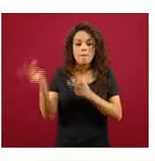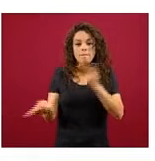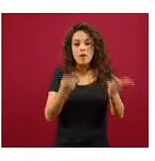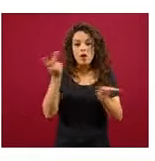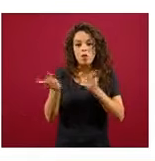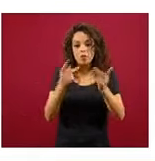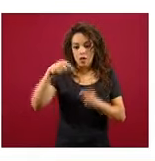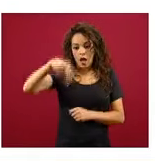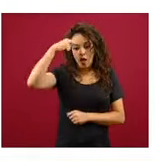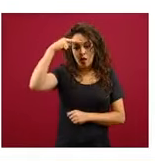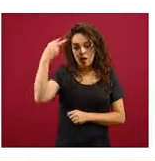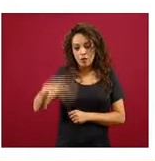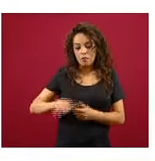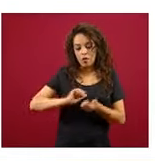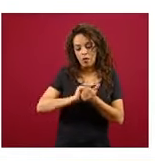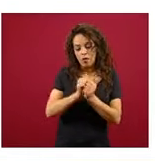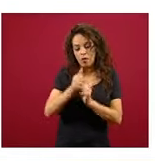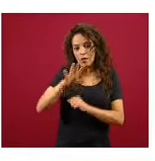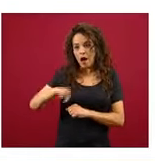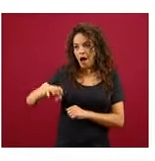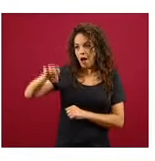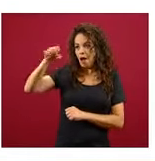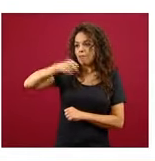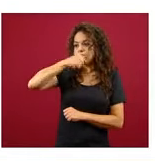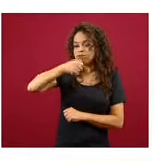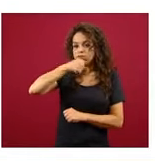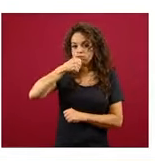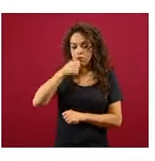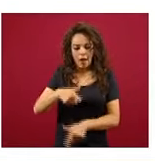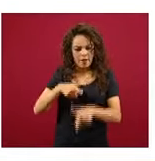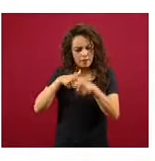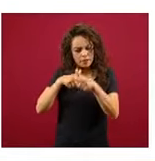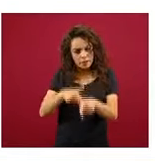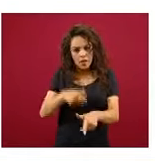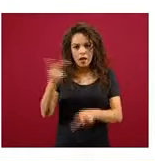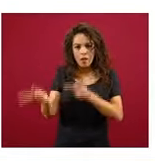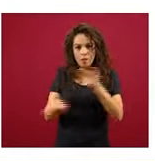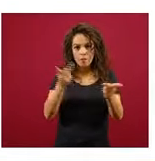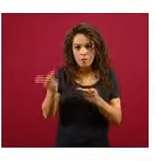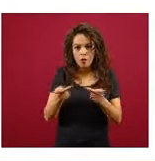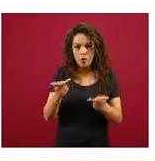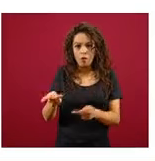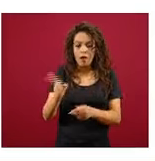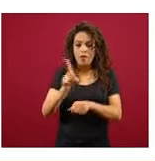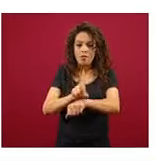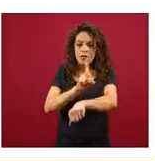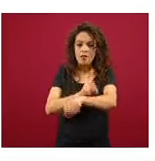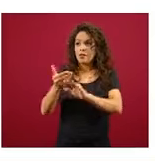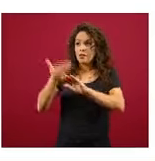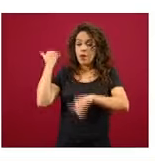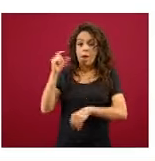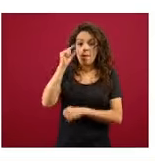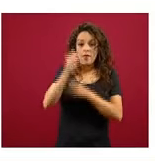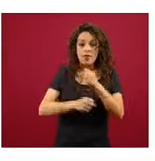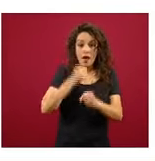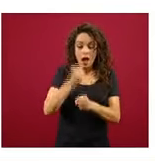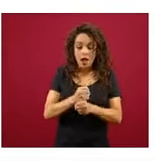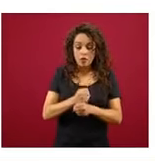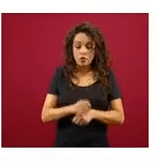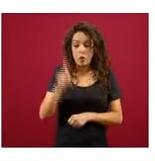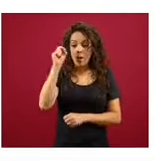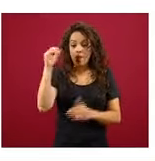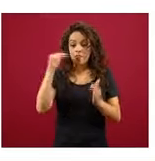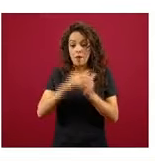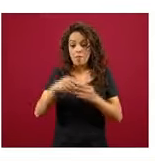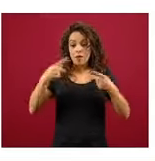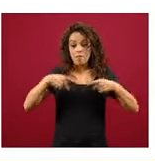México. Esta es una encuesta que venimos haciendo desde hace 20 años, son datos muy sólidos, seguimos a 20,000 mexicanos a nivel nacional,